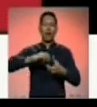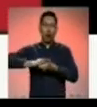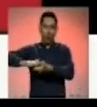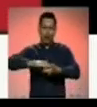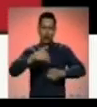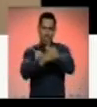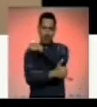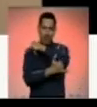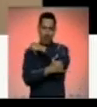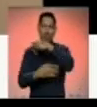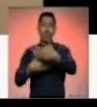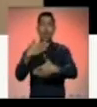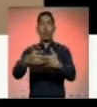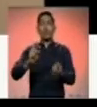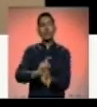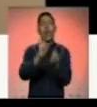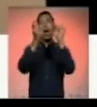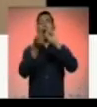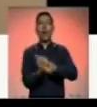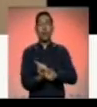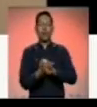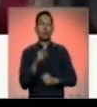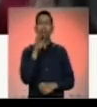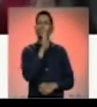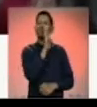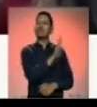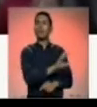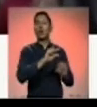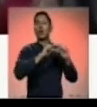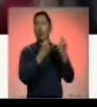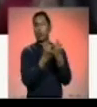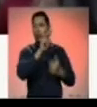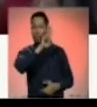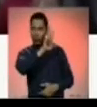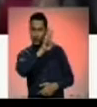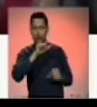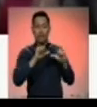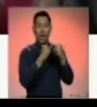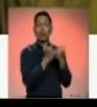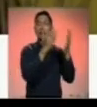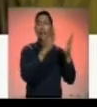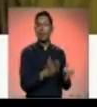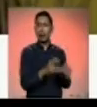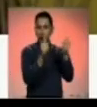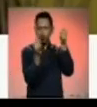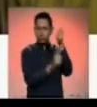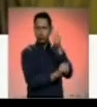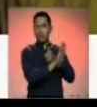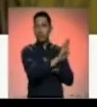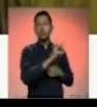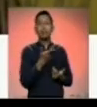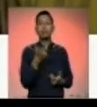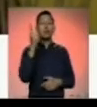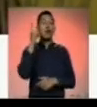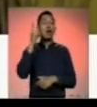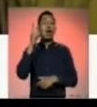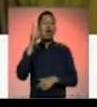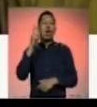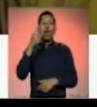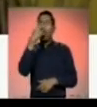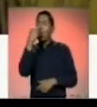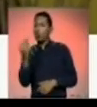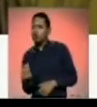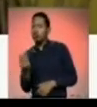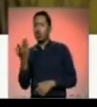detractó para sumarse a Sociedad Patriótica. Fue asambleísta alterno en ese partido político liderado por los hermanos Lucio y Gilmar